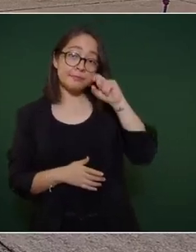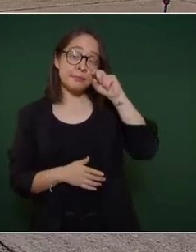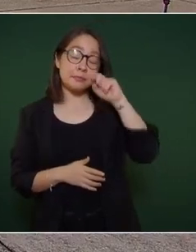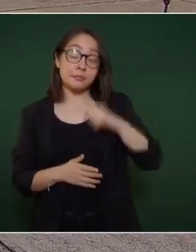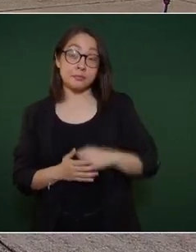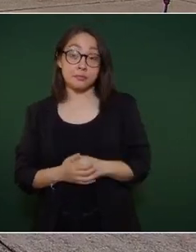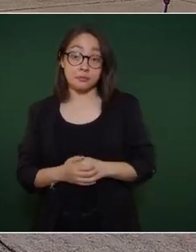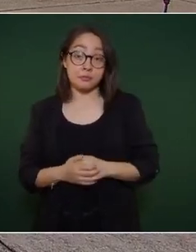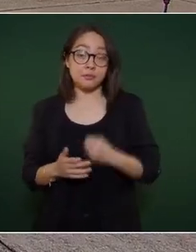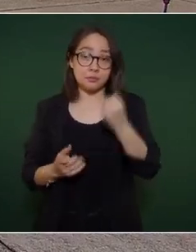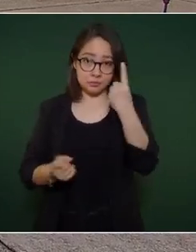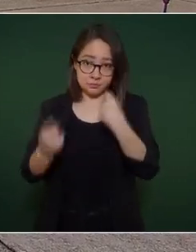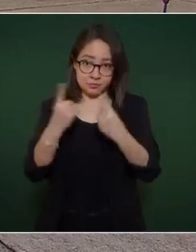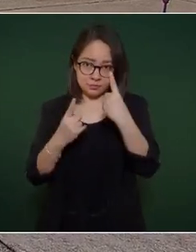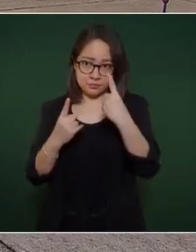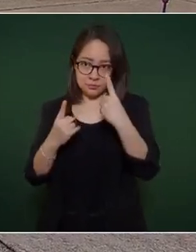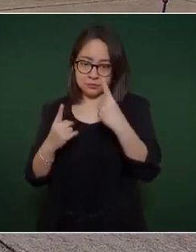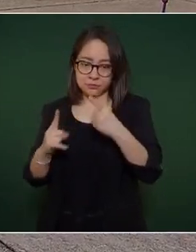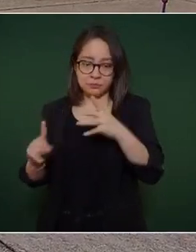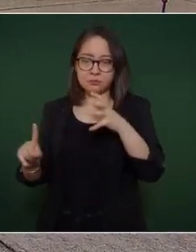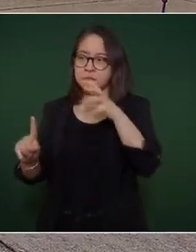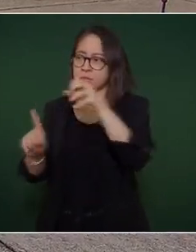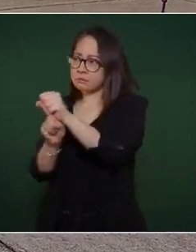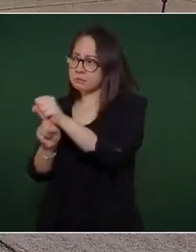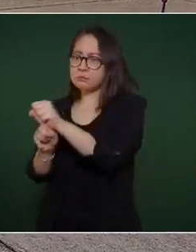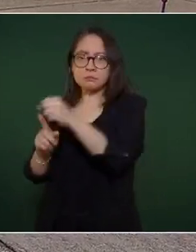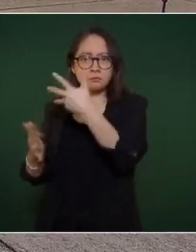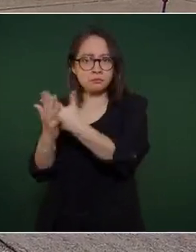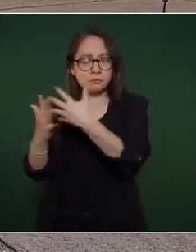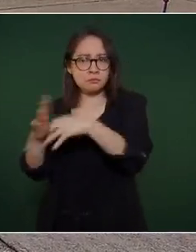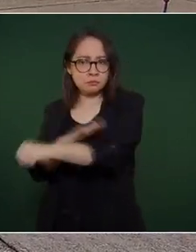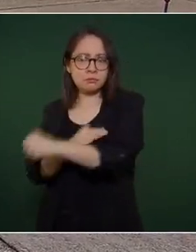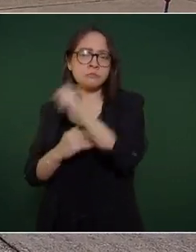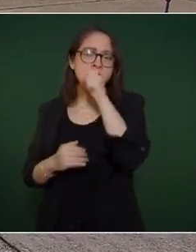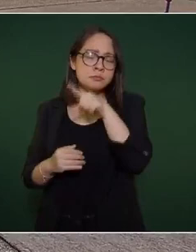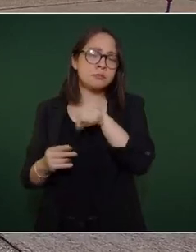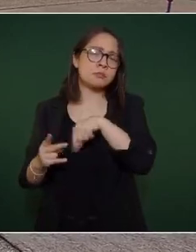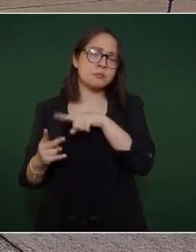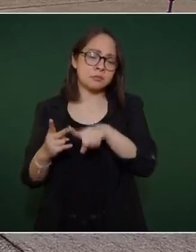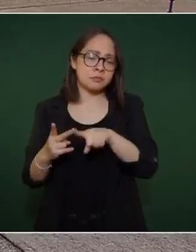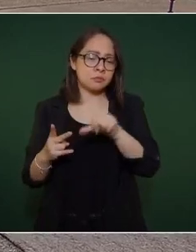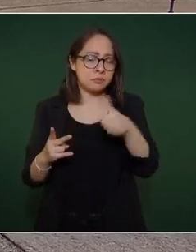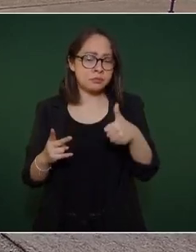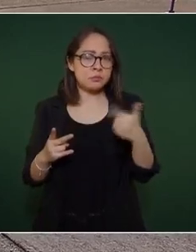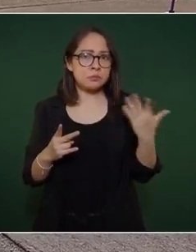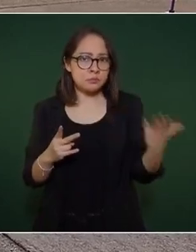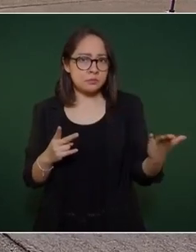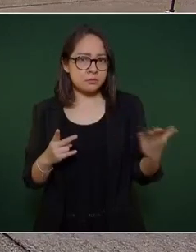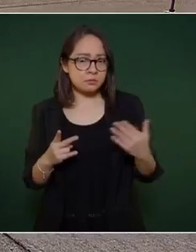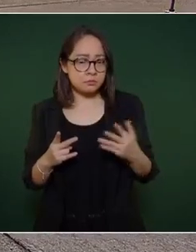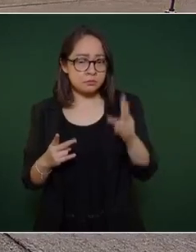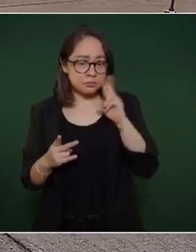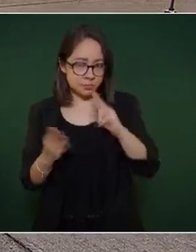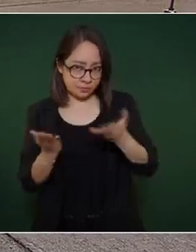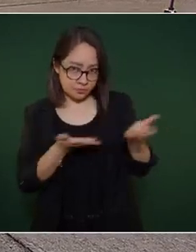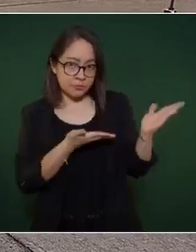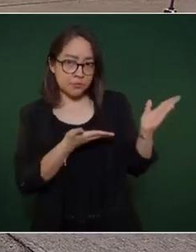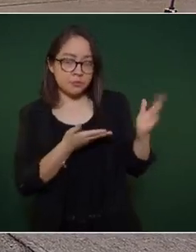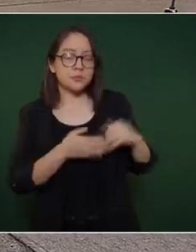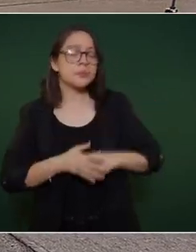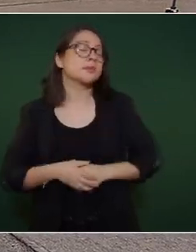detenciones. Hay otra presentación, pero esa también podríamos hablar de esa. Sí, a ver, si me lo